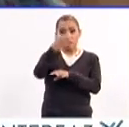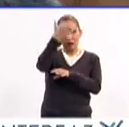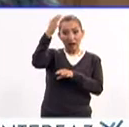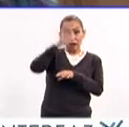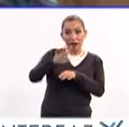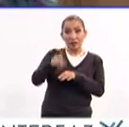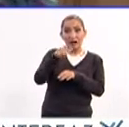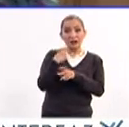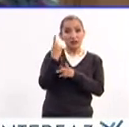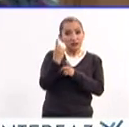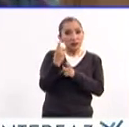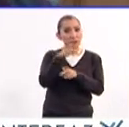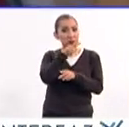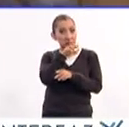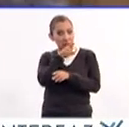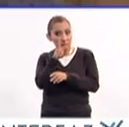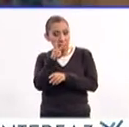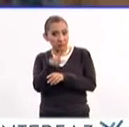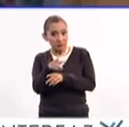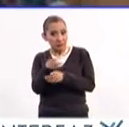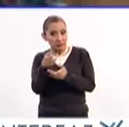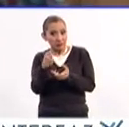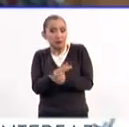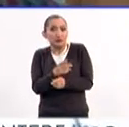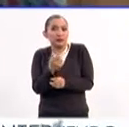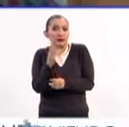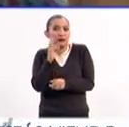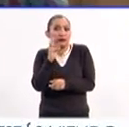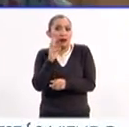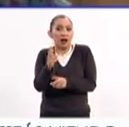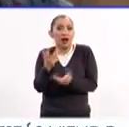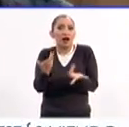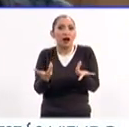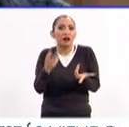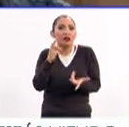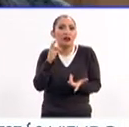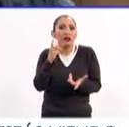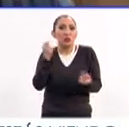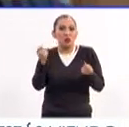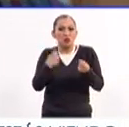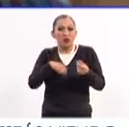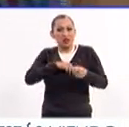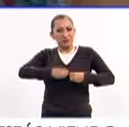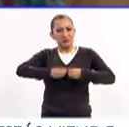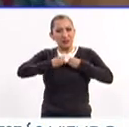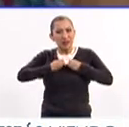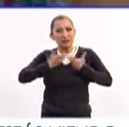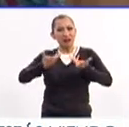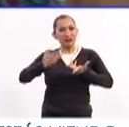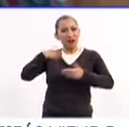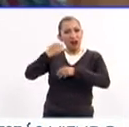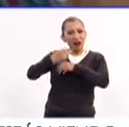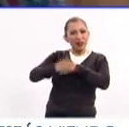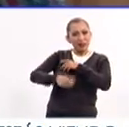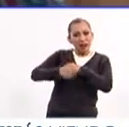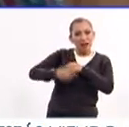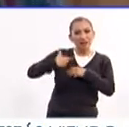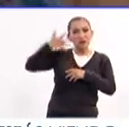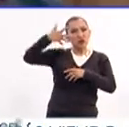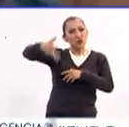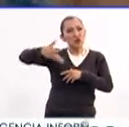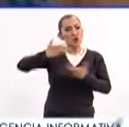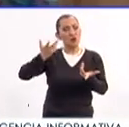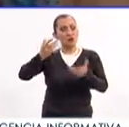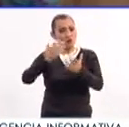they don't really know what climate change is, which is sort of scary because it has been ruling our lives and it's gonna like affect our